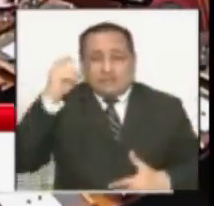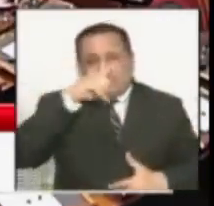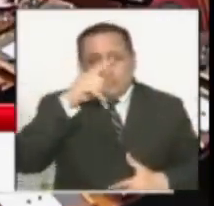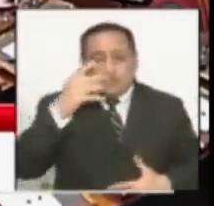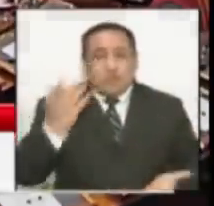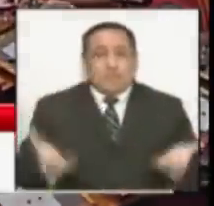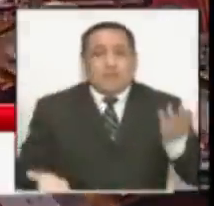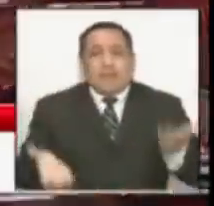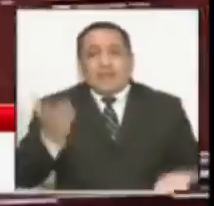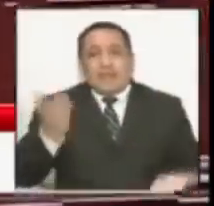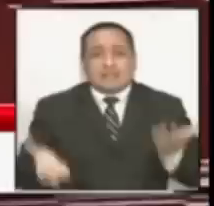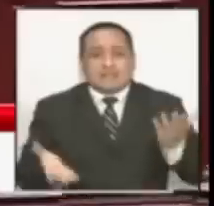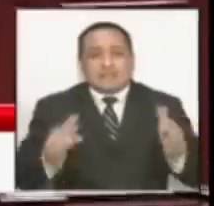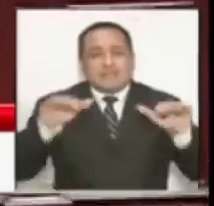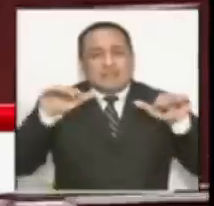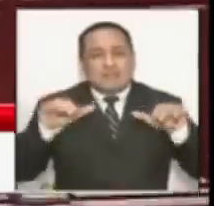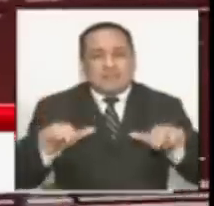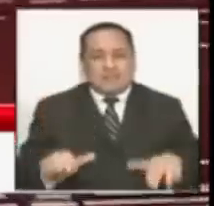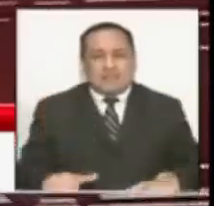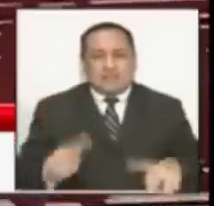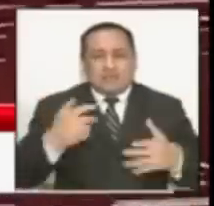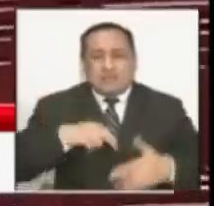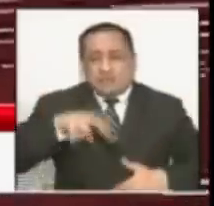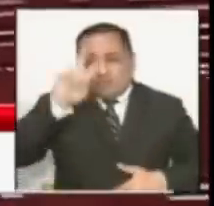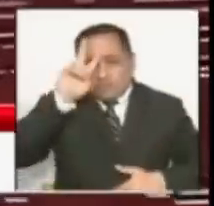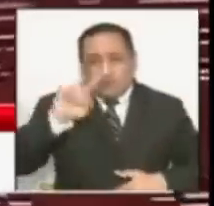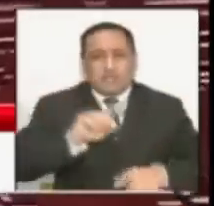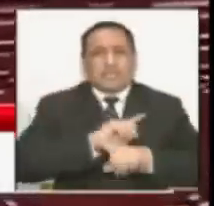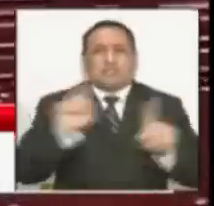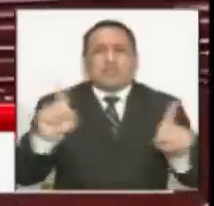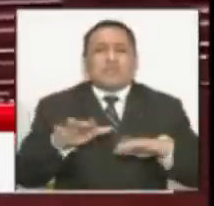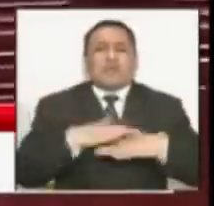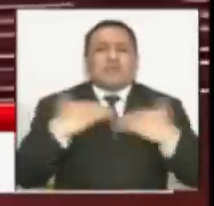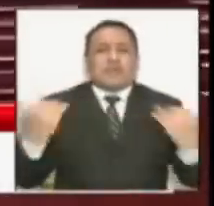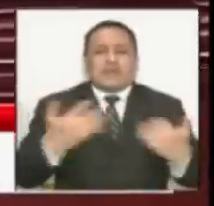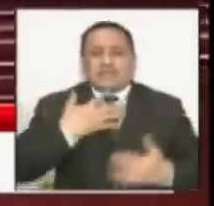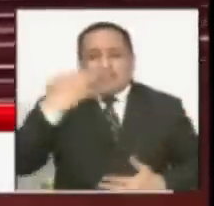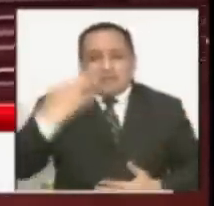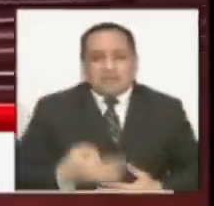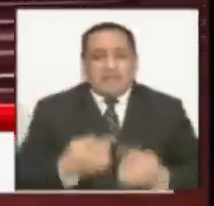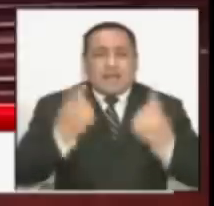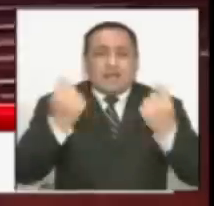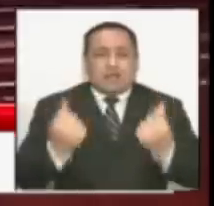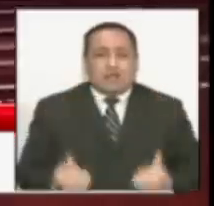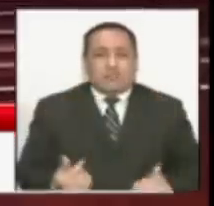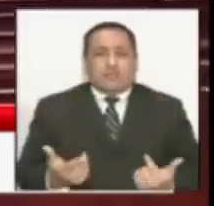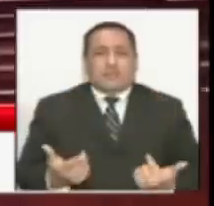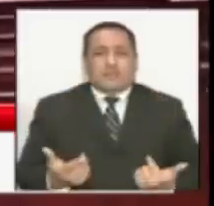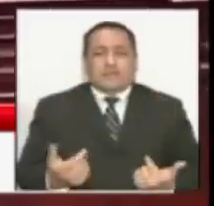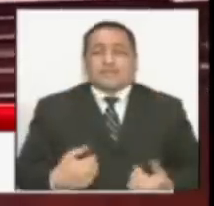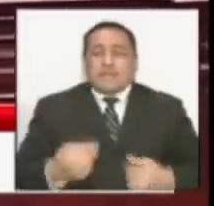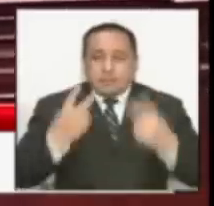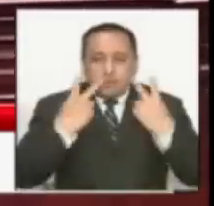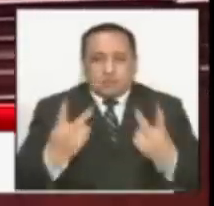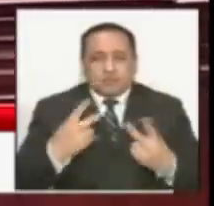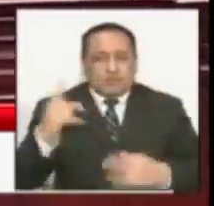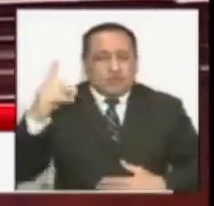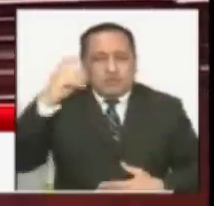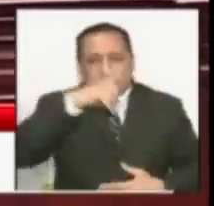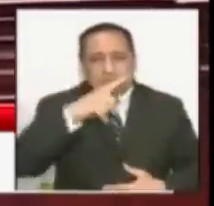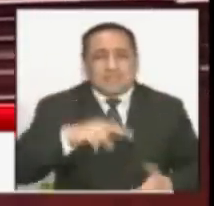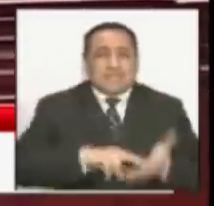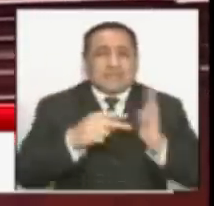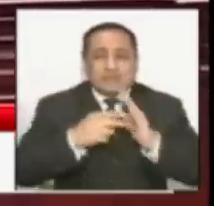un balance de reducir los contagios sin afectar severamente la economía. Ya hemos visto lo difícil